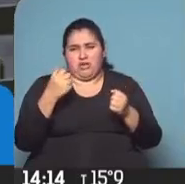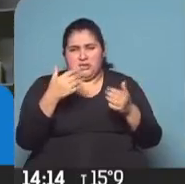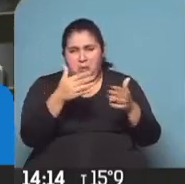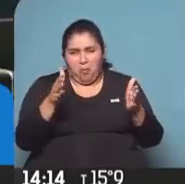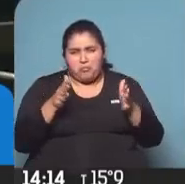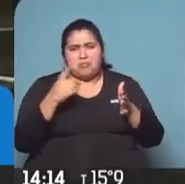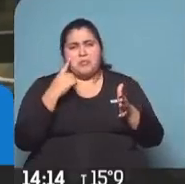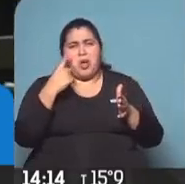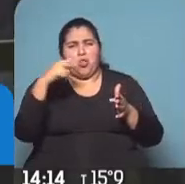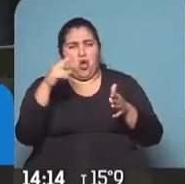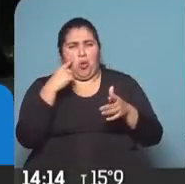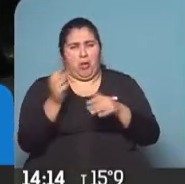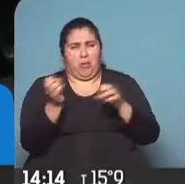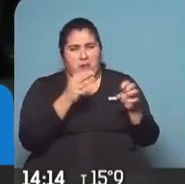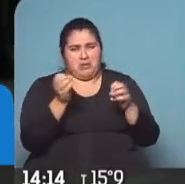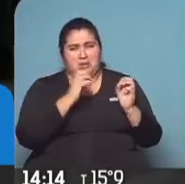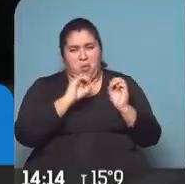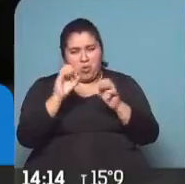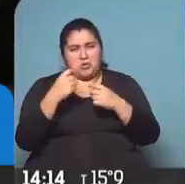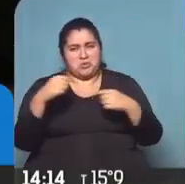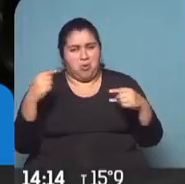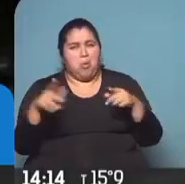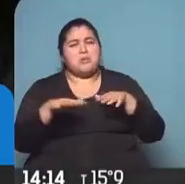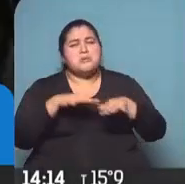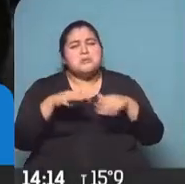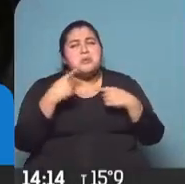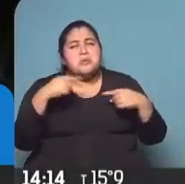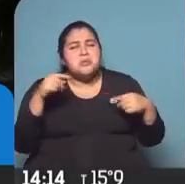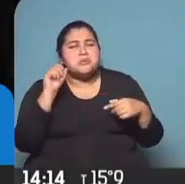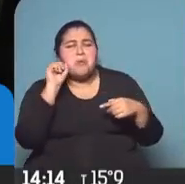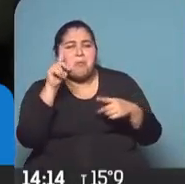transporte del personal de cargas en cualquier tipo